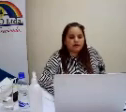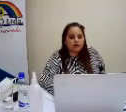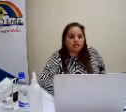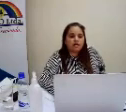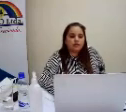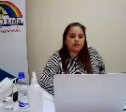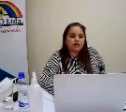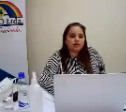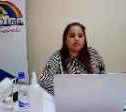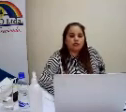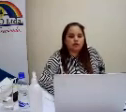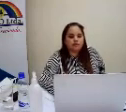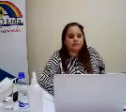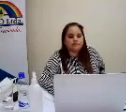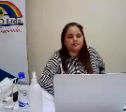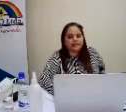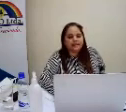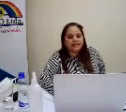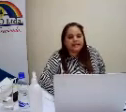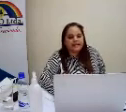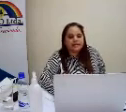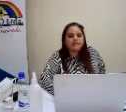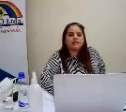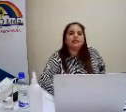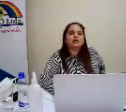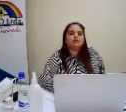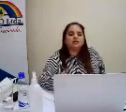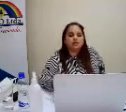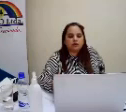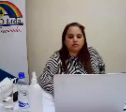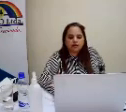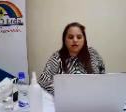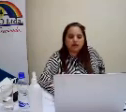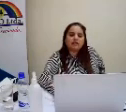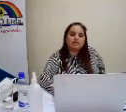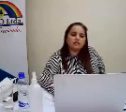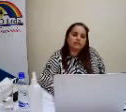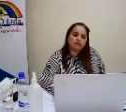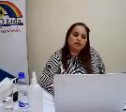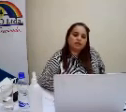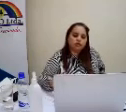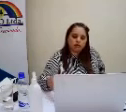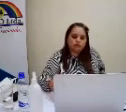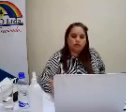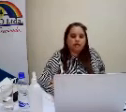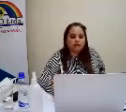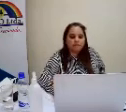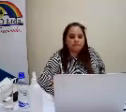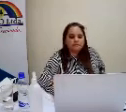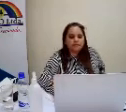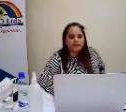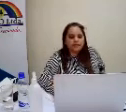Es más frecuente en las mujeres que en los hombres. También tiene causas biológicas, antecedente familiar si uno